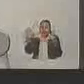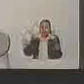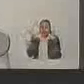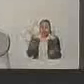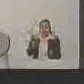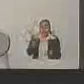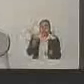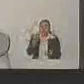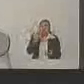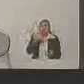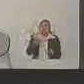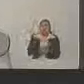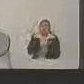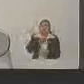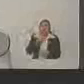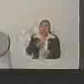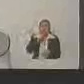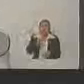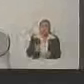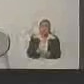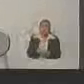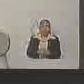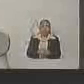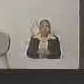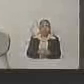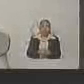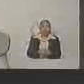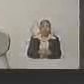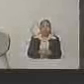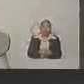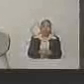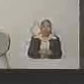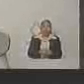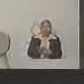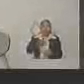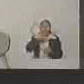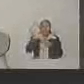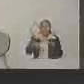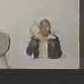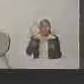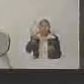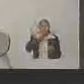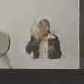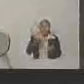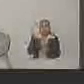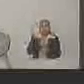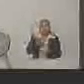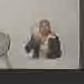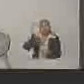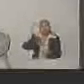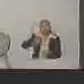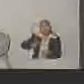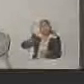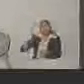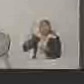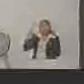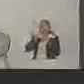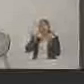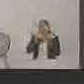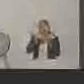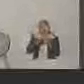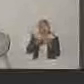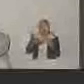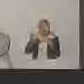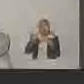han sido promesas. Los cambios se generan desde nuestra casa, desde nuestro hogar, desde nuestros valores, desde las enseñanzas que les damos a